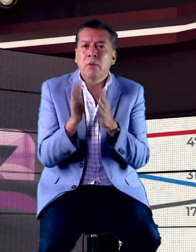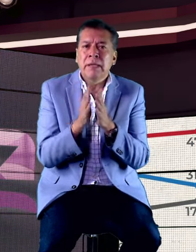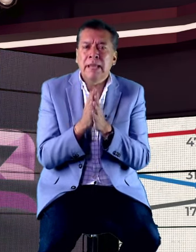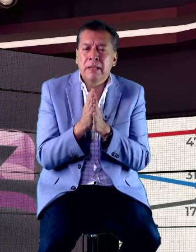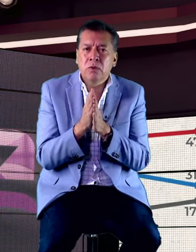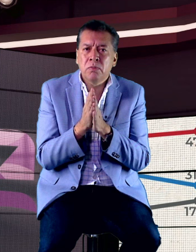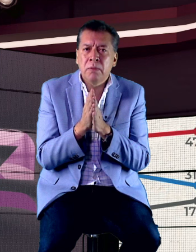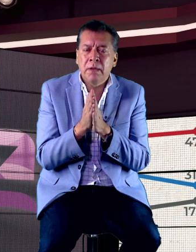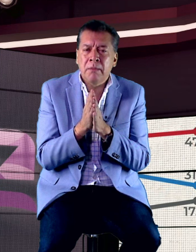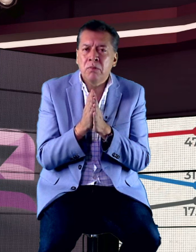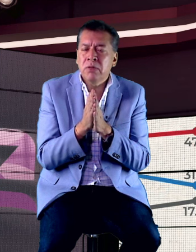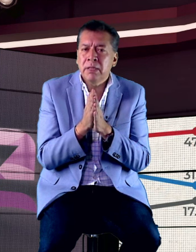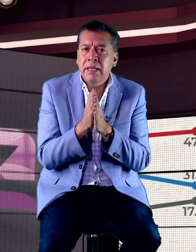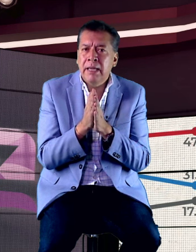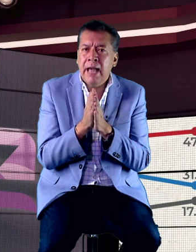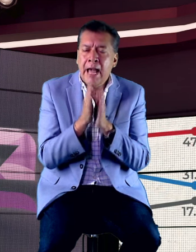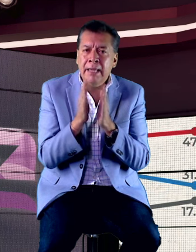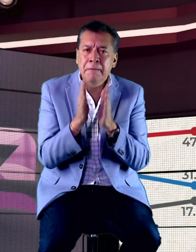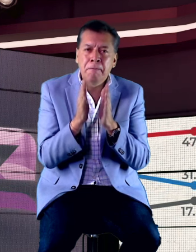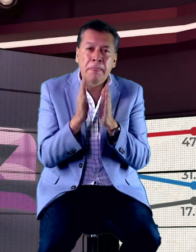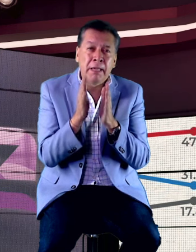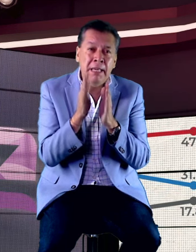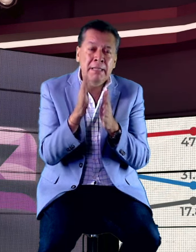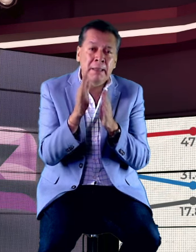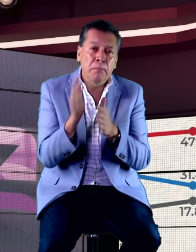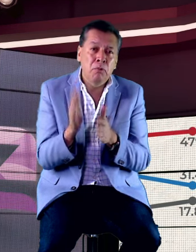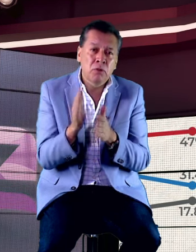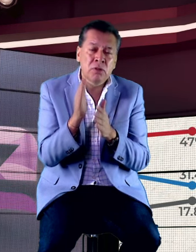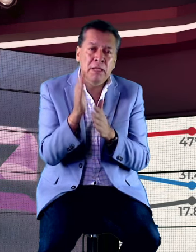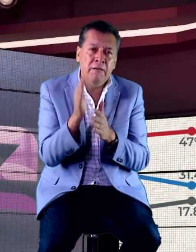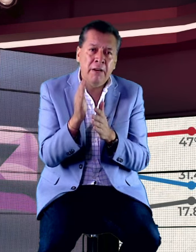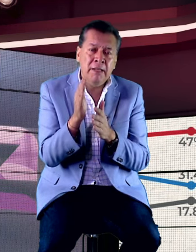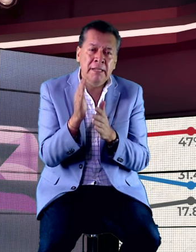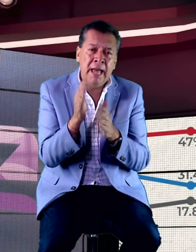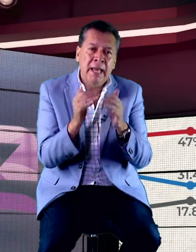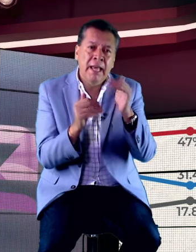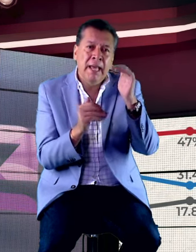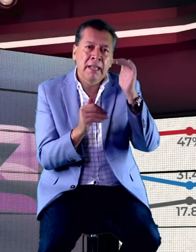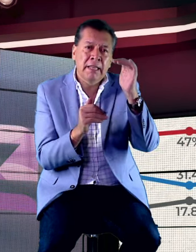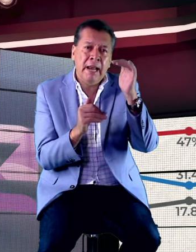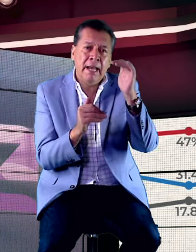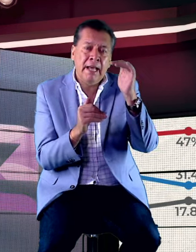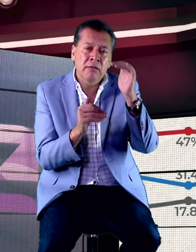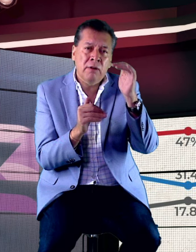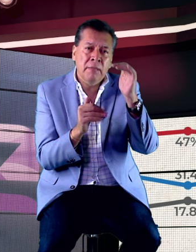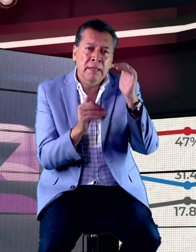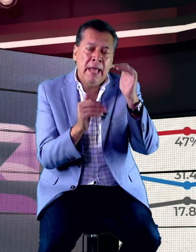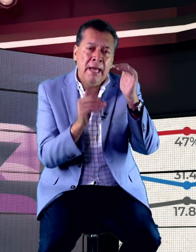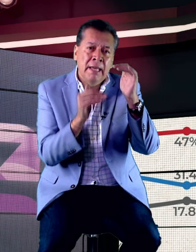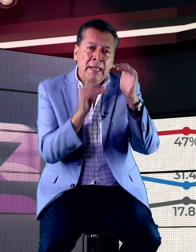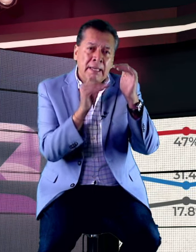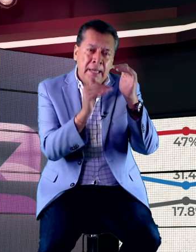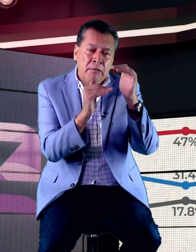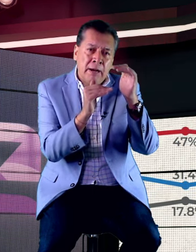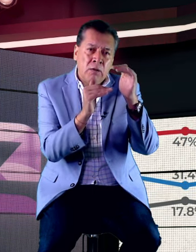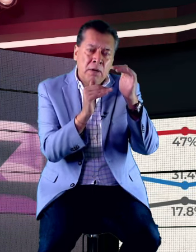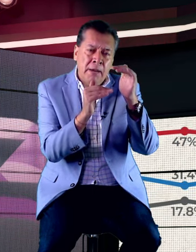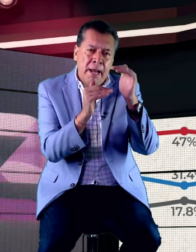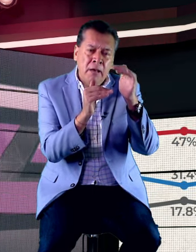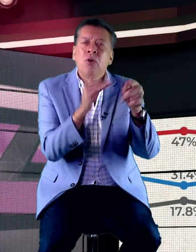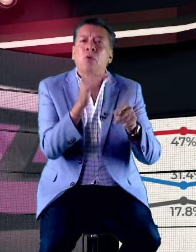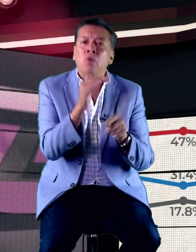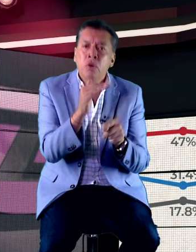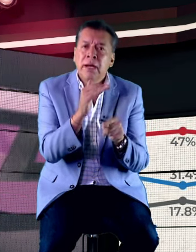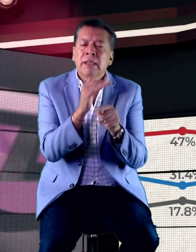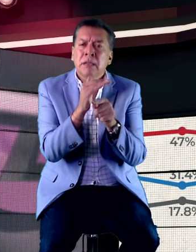pocos sobresaltos viviremos y hay 15 puntos de diferencia entre Alejandro Armenta y Eduardo